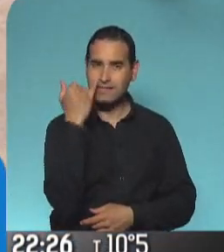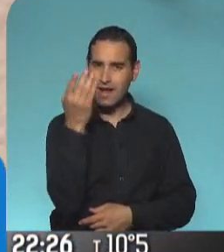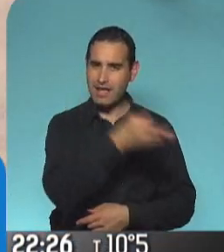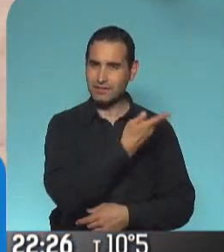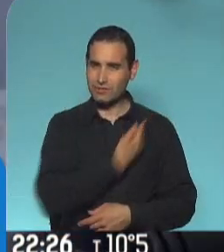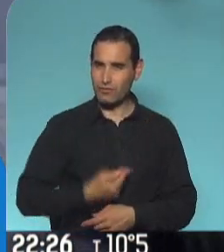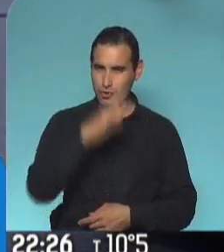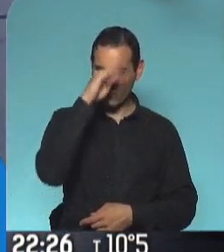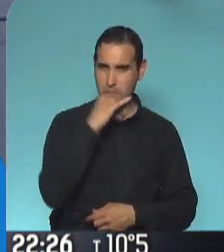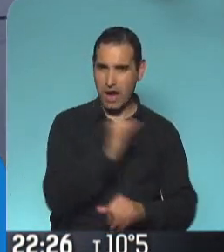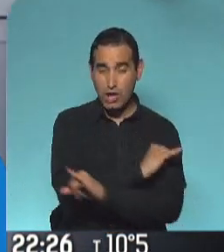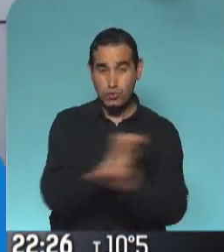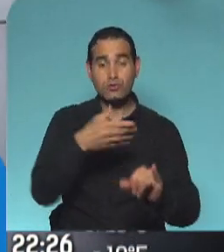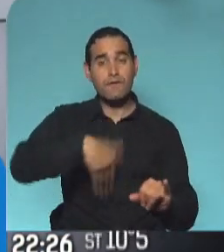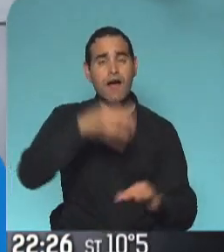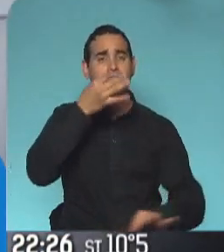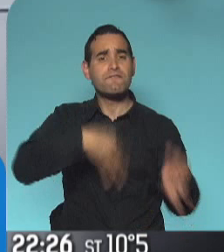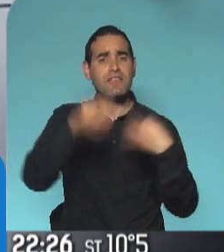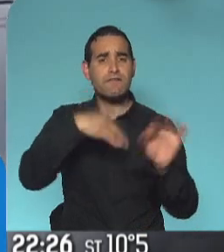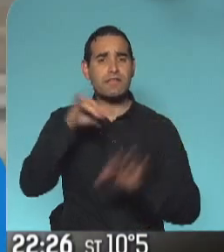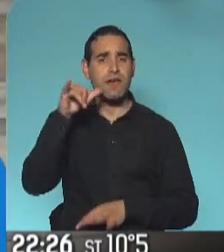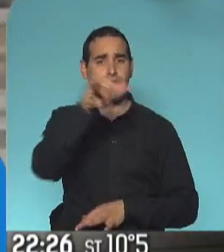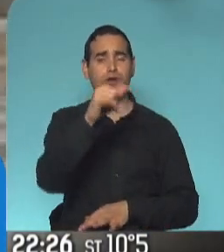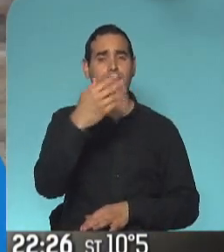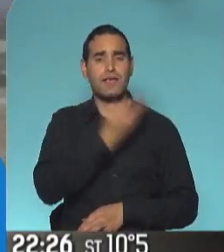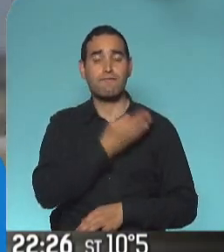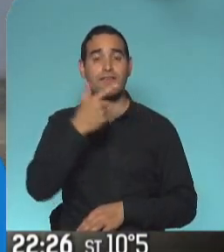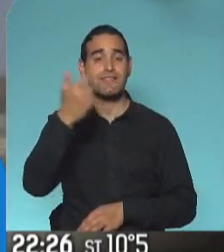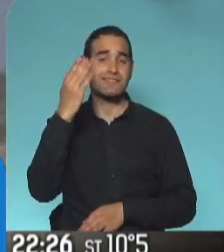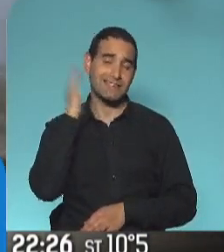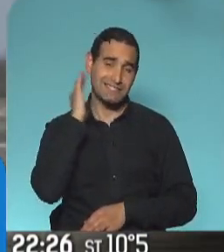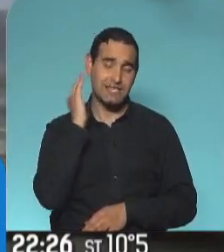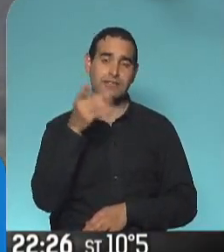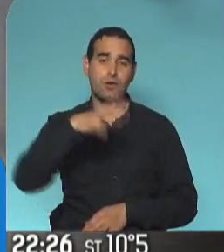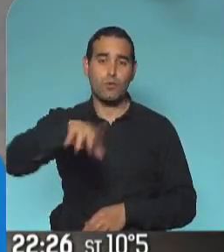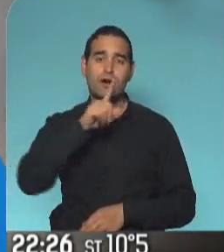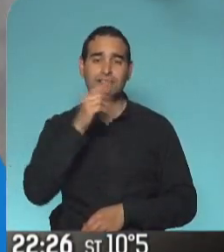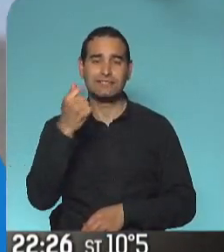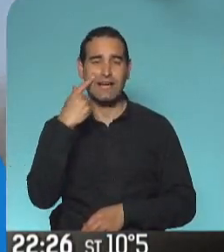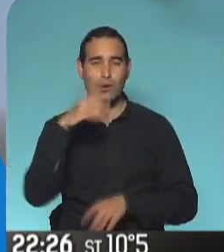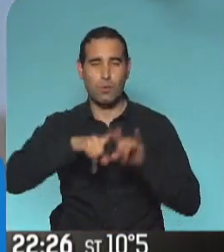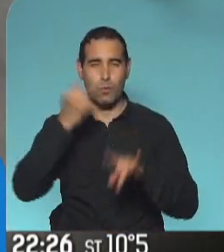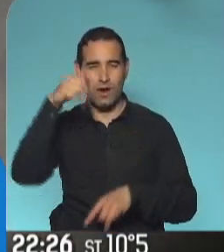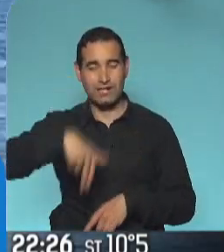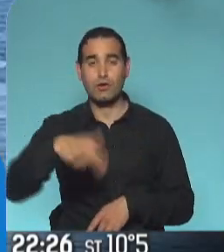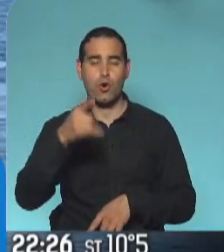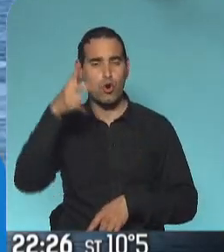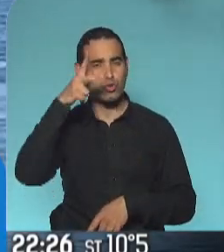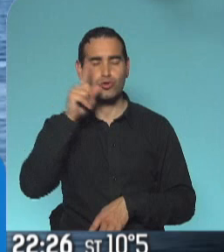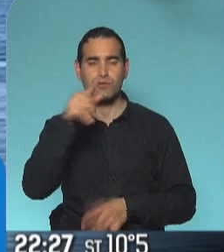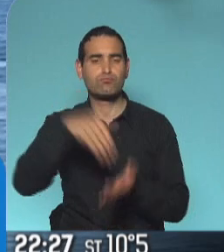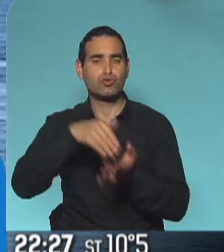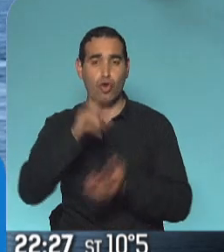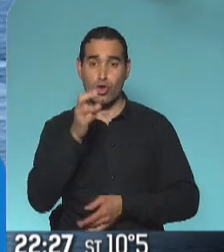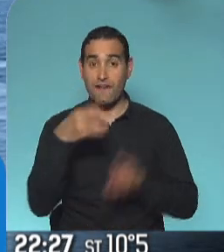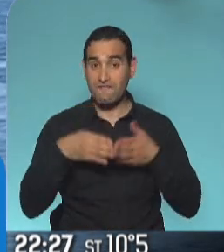administración Trump de que venderá aviones F-16 a Taiwán por $8.000 millones. Esos barcos,